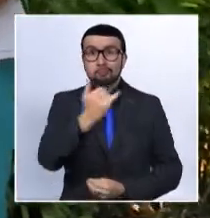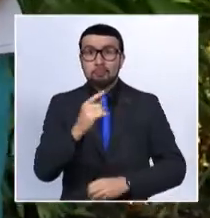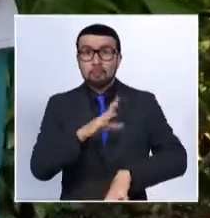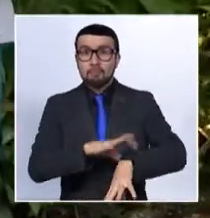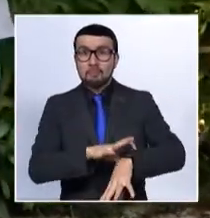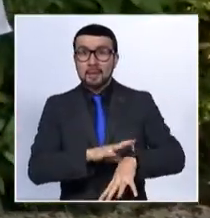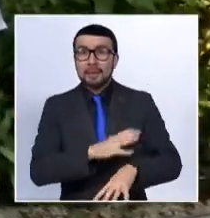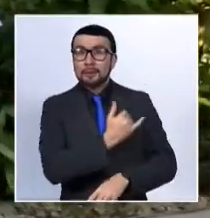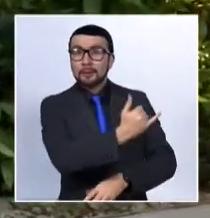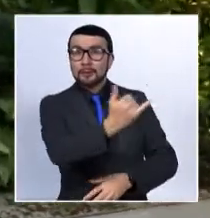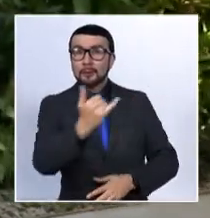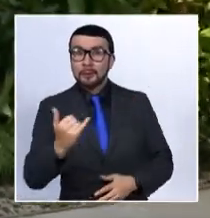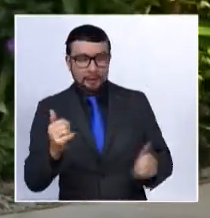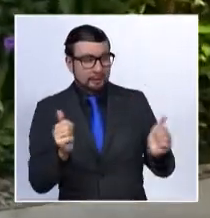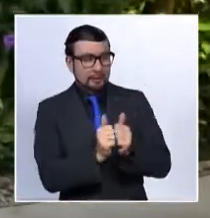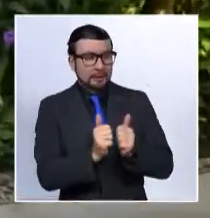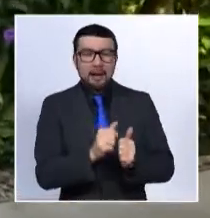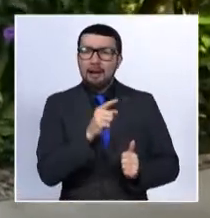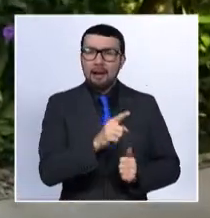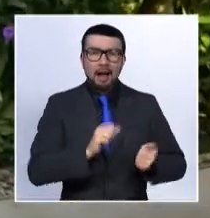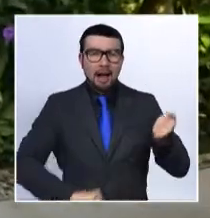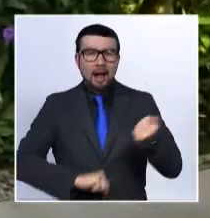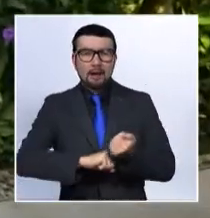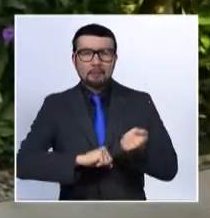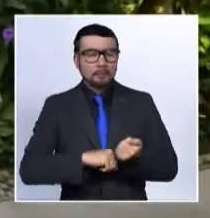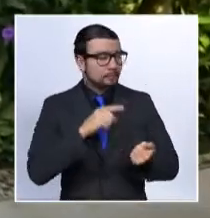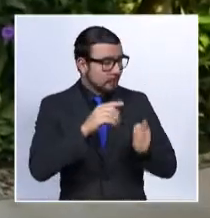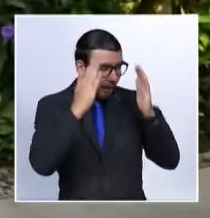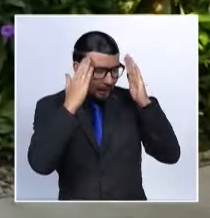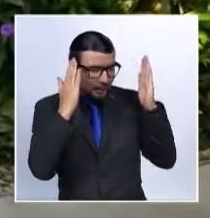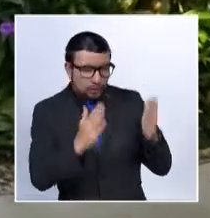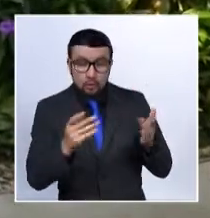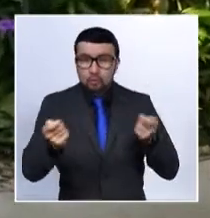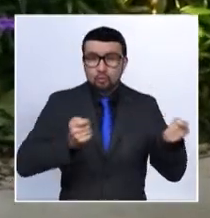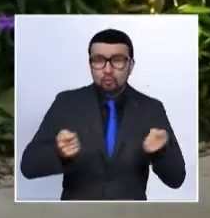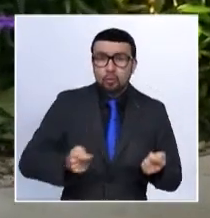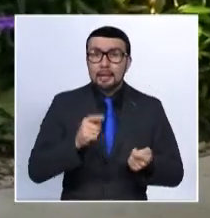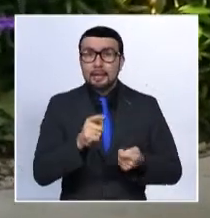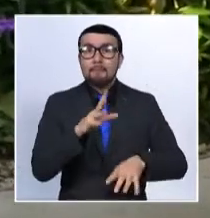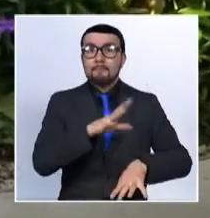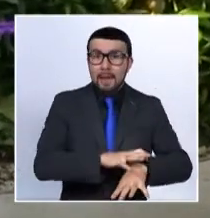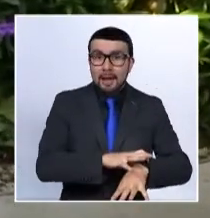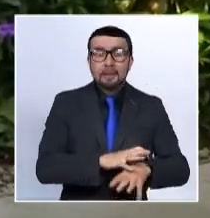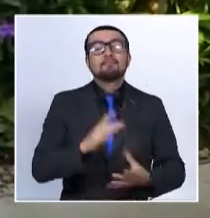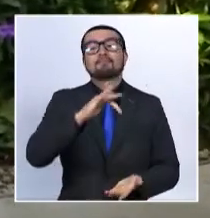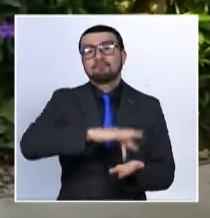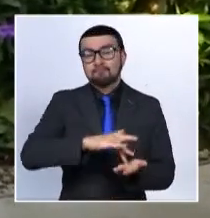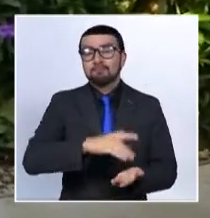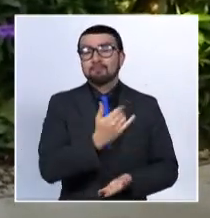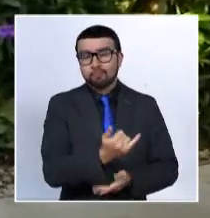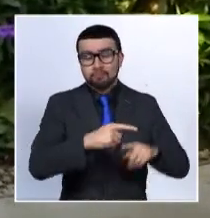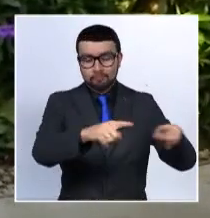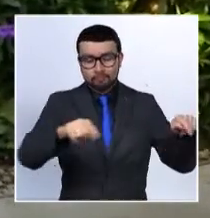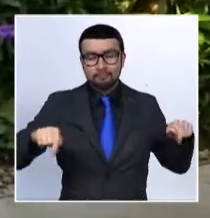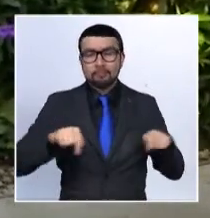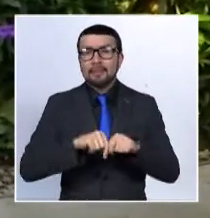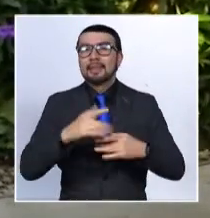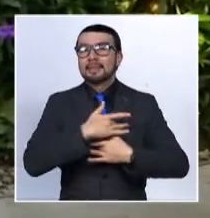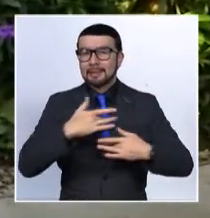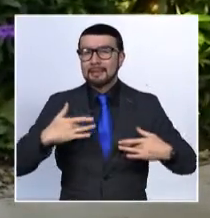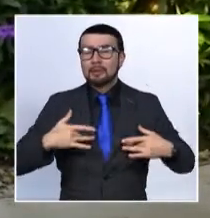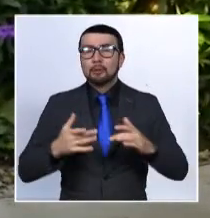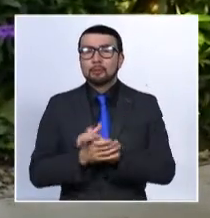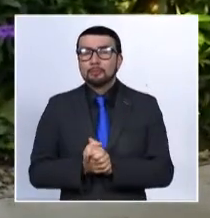la salud y personal que nos apoya en la atención y labores médicas de nuestro Parque de la Salud.